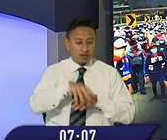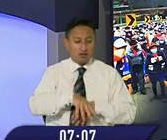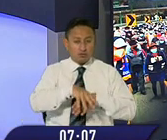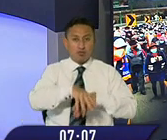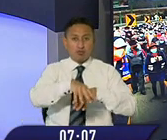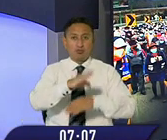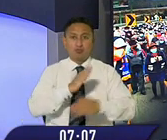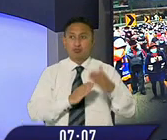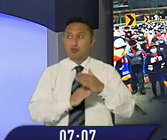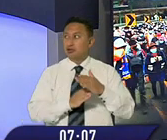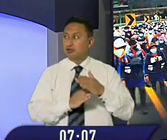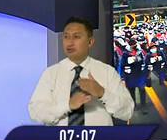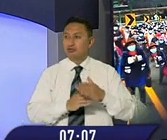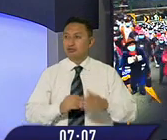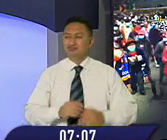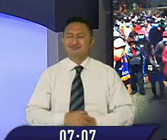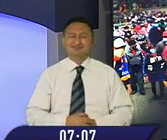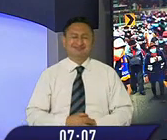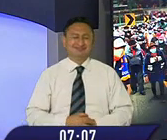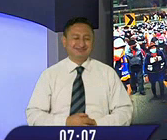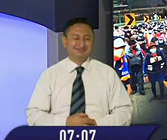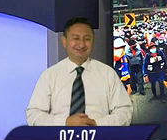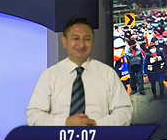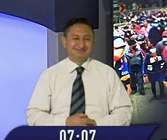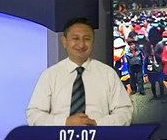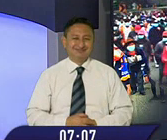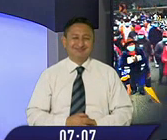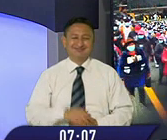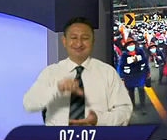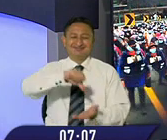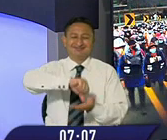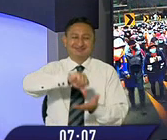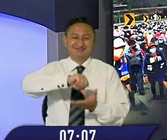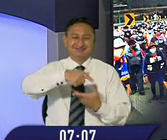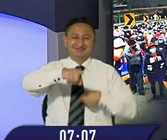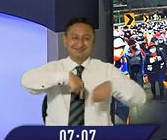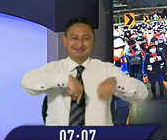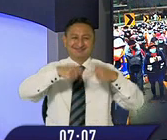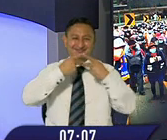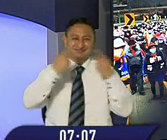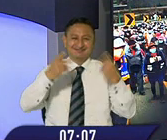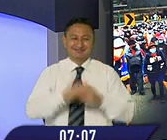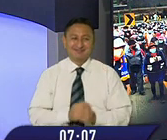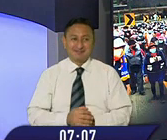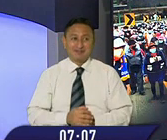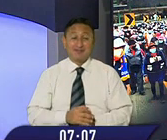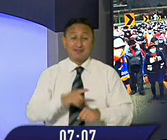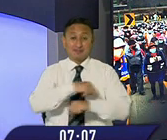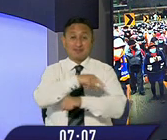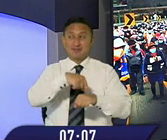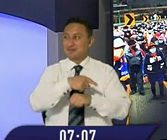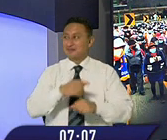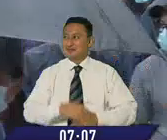pacífica que recorrió las principales calles del centro histórico. El transporte público no laboró varias horas.